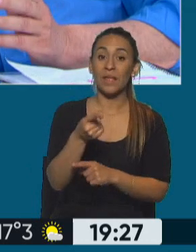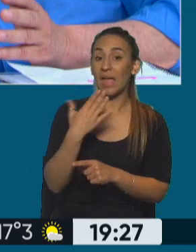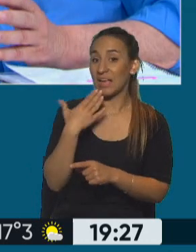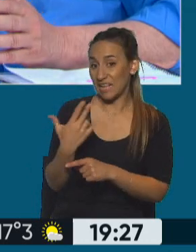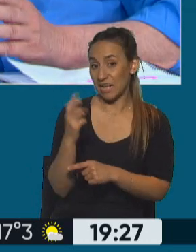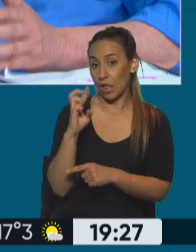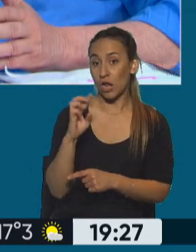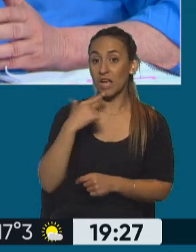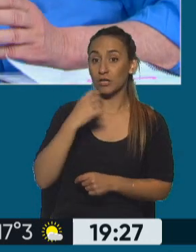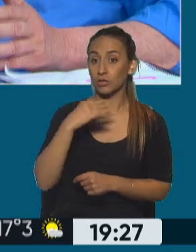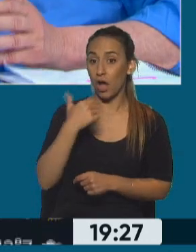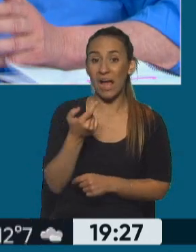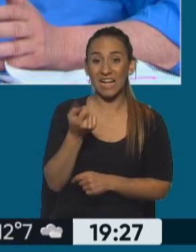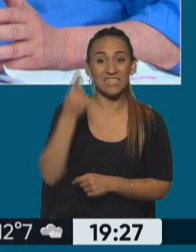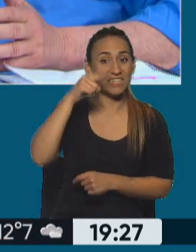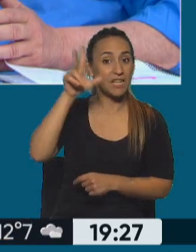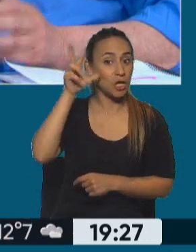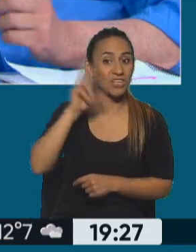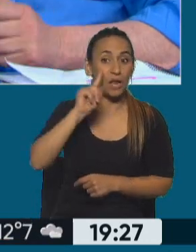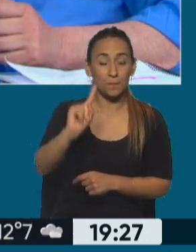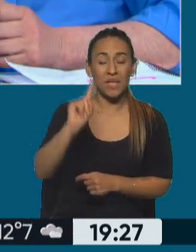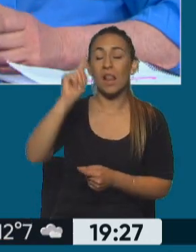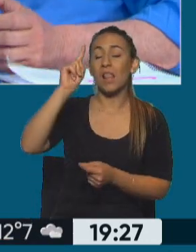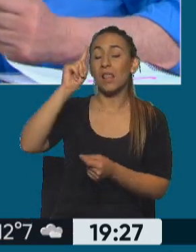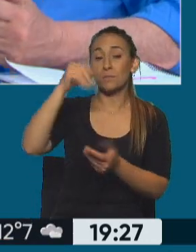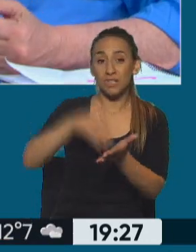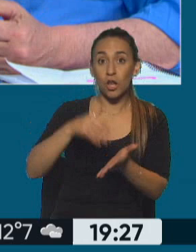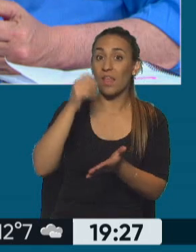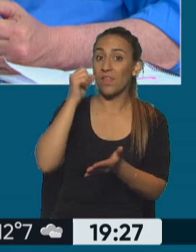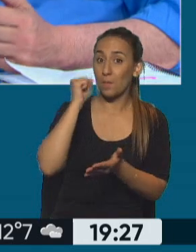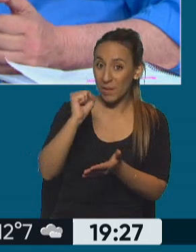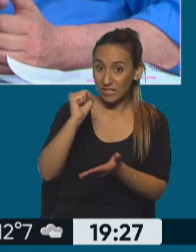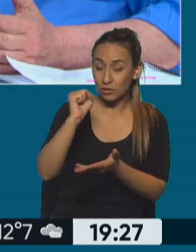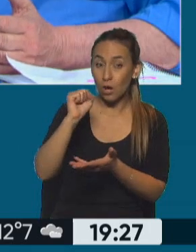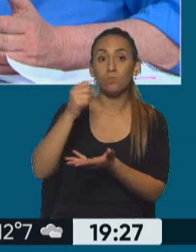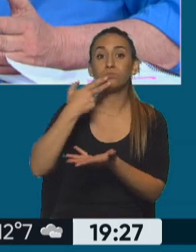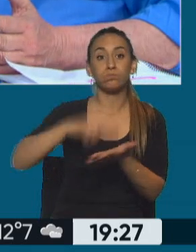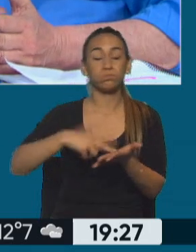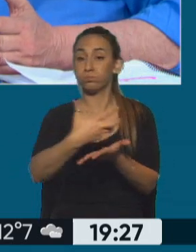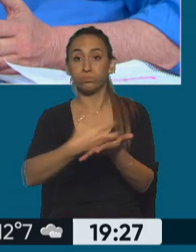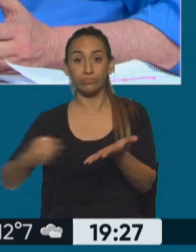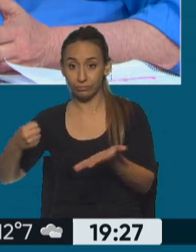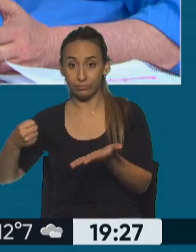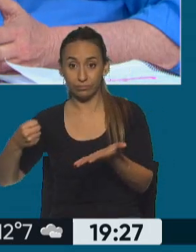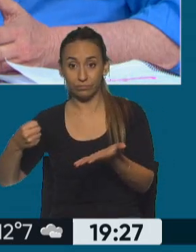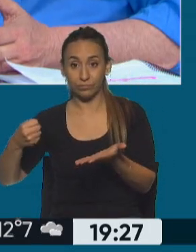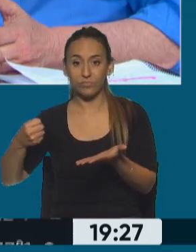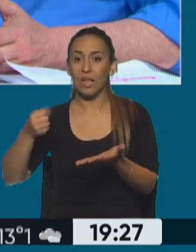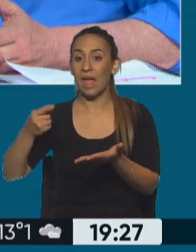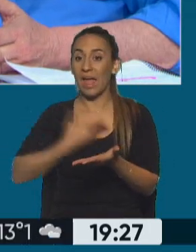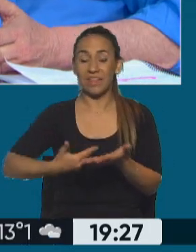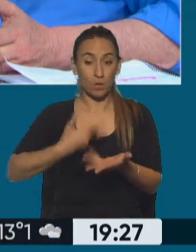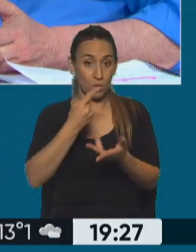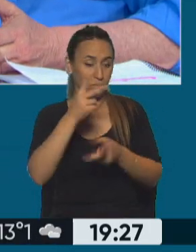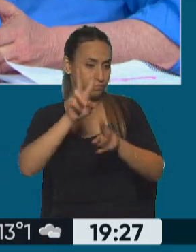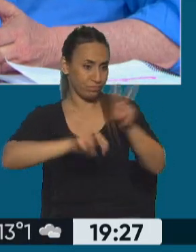percepción por retenciones casi 180 mil millones de pesos recibió el estado de retenciones qué va a ser el estado con esos 180.000 una